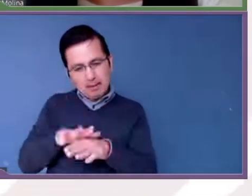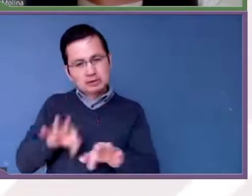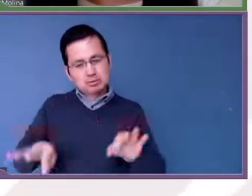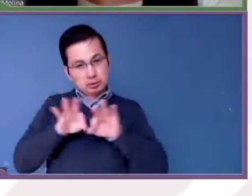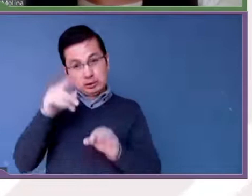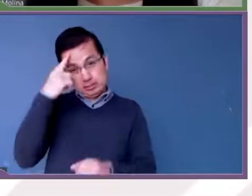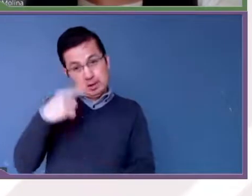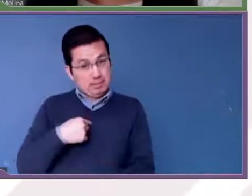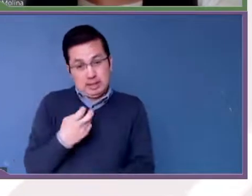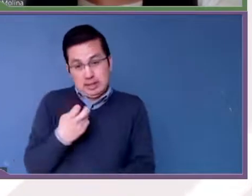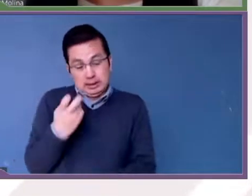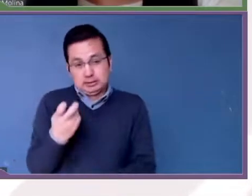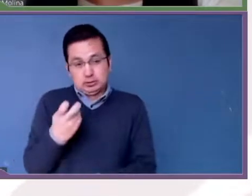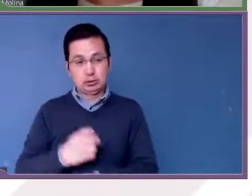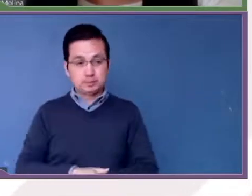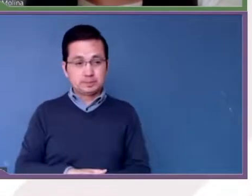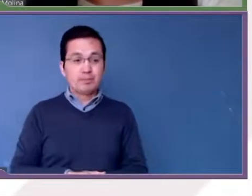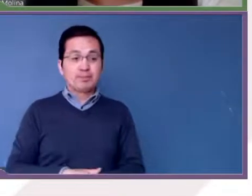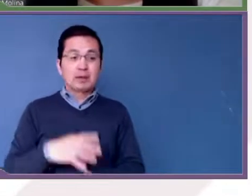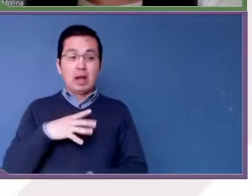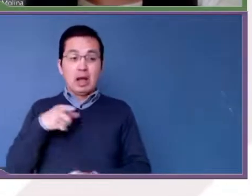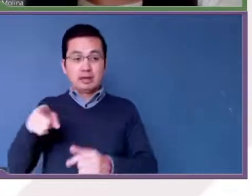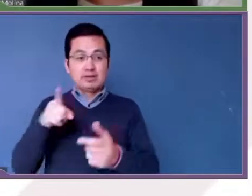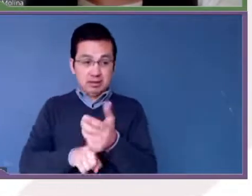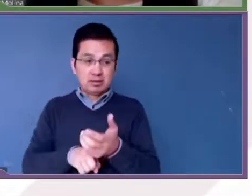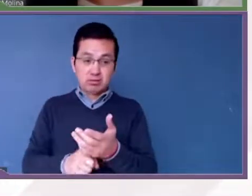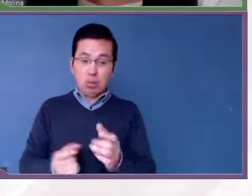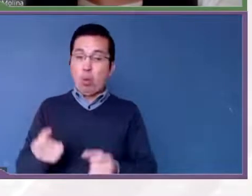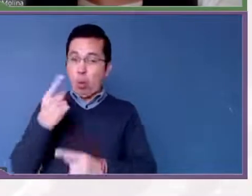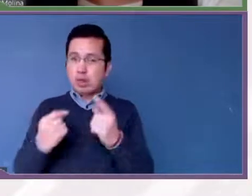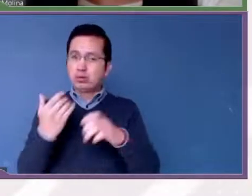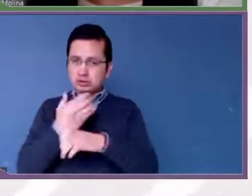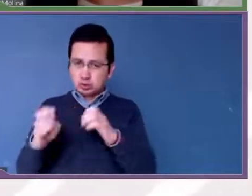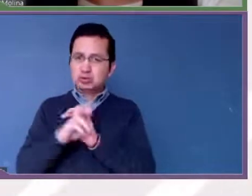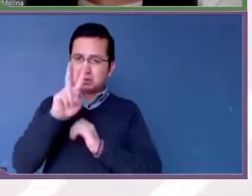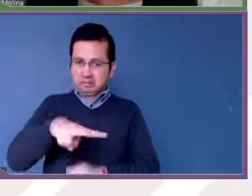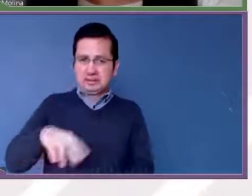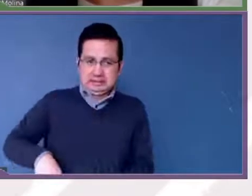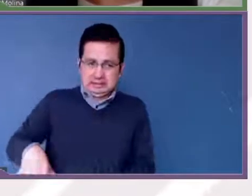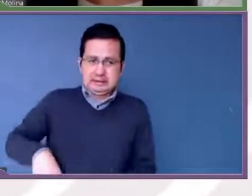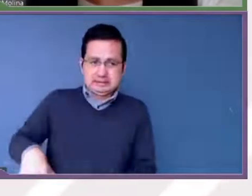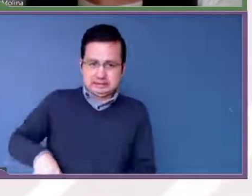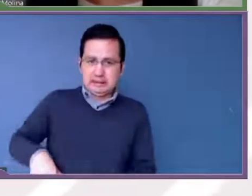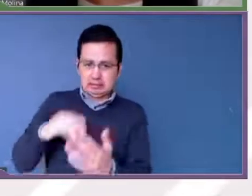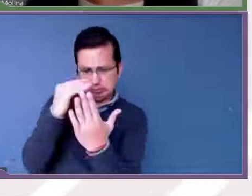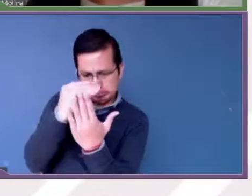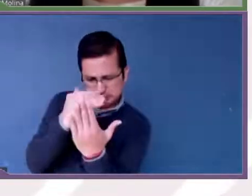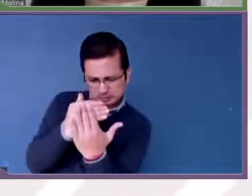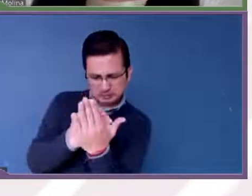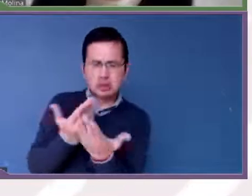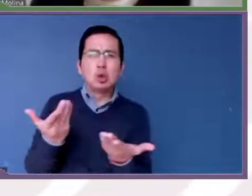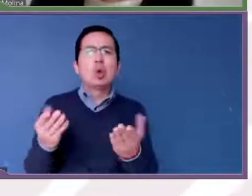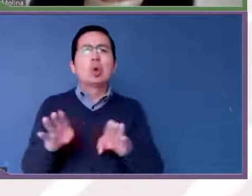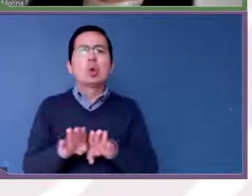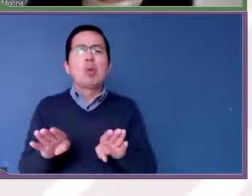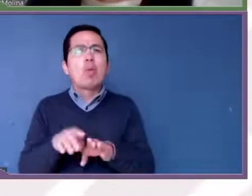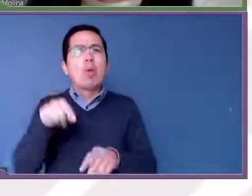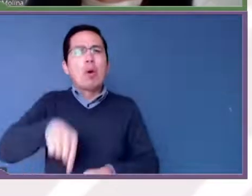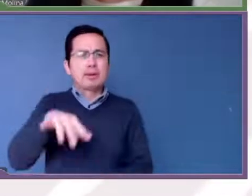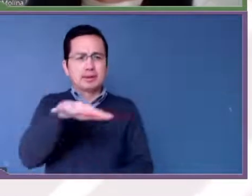hay varias ideas interesantes y datos interesantes con respecto a la distribución en la ciudad,